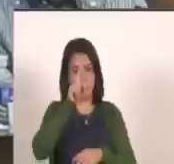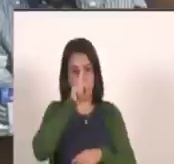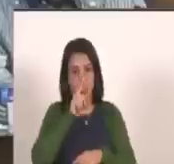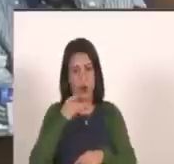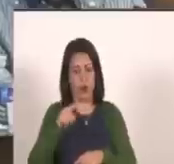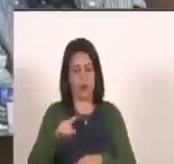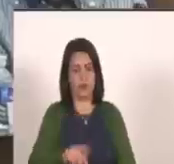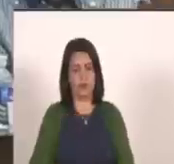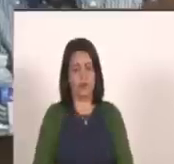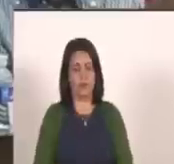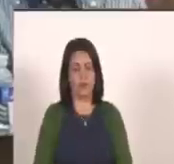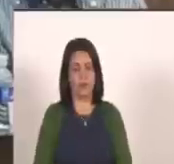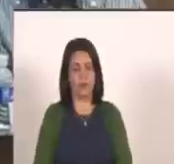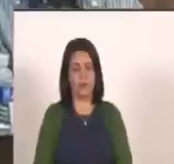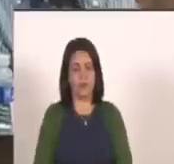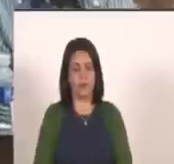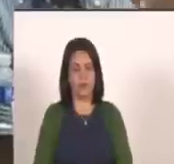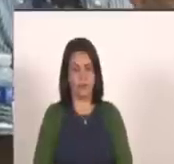edad que tengo.